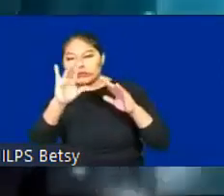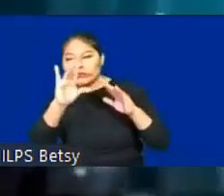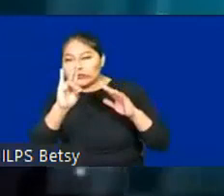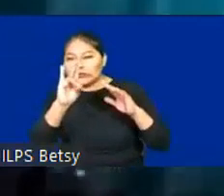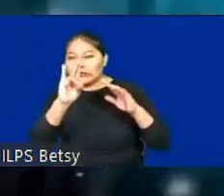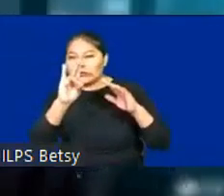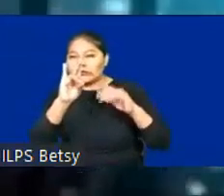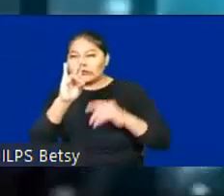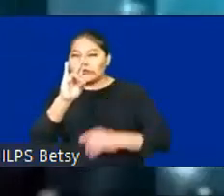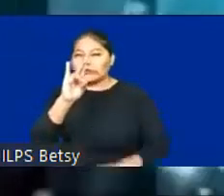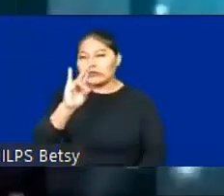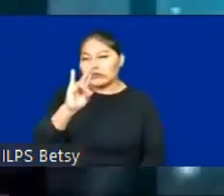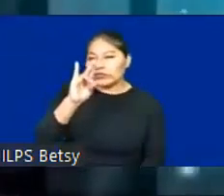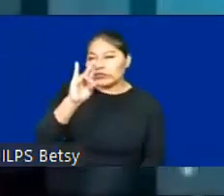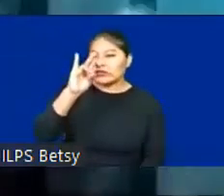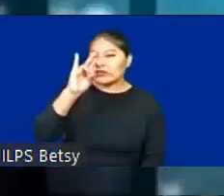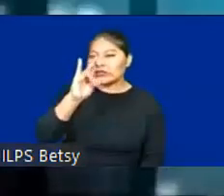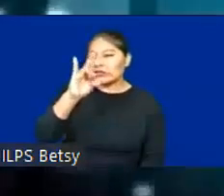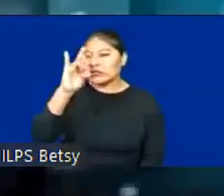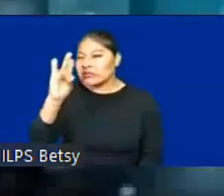77-78% de la publicidad.